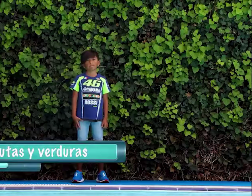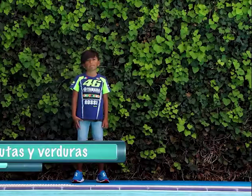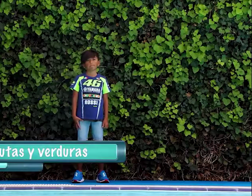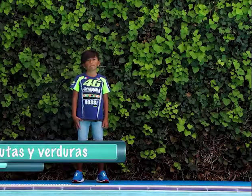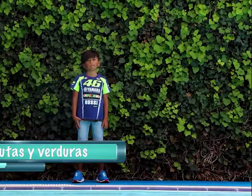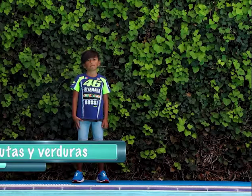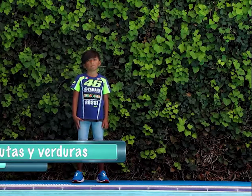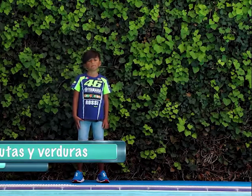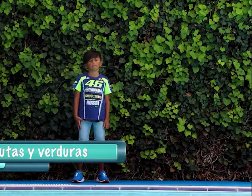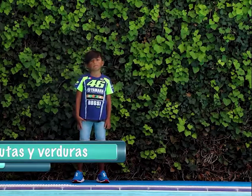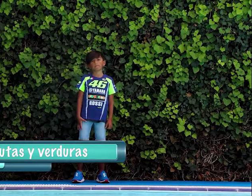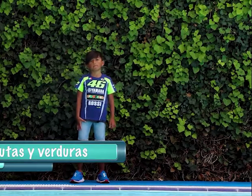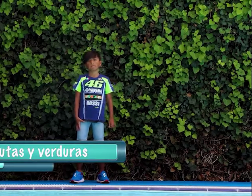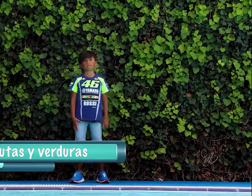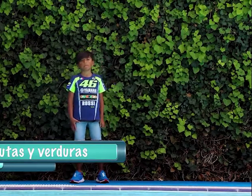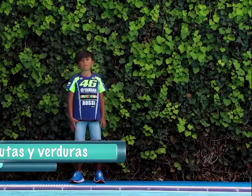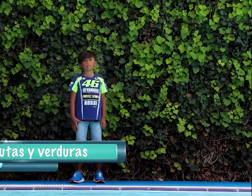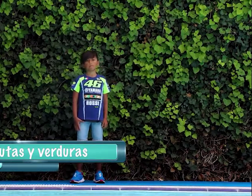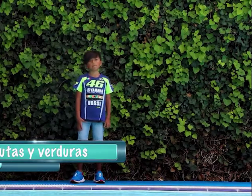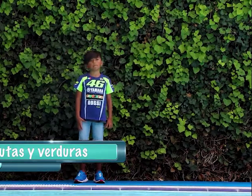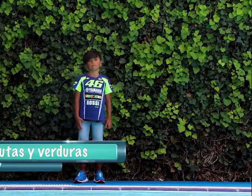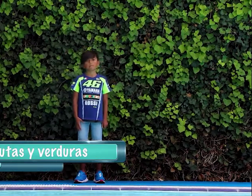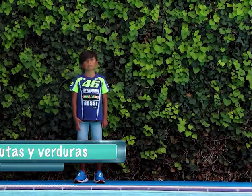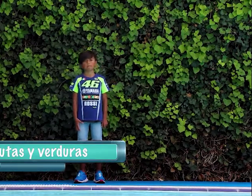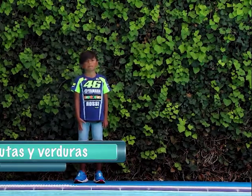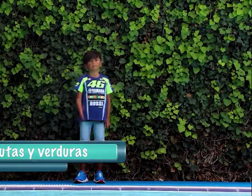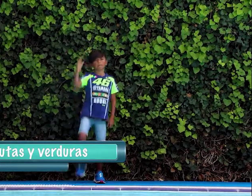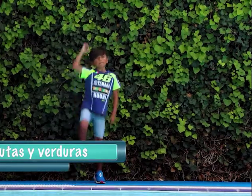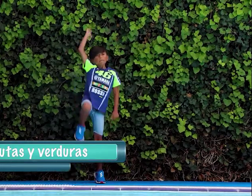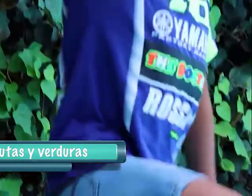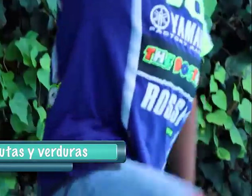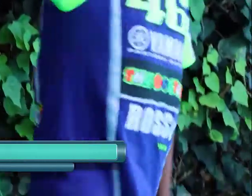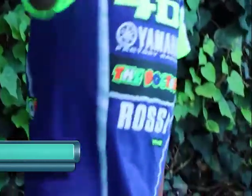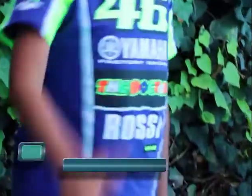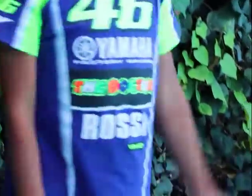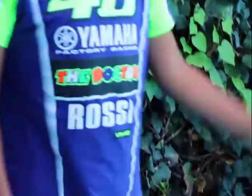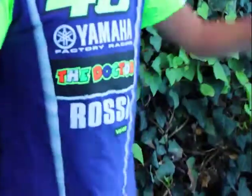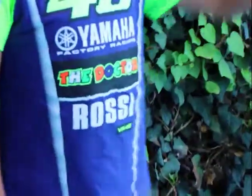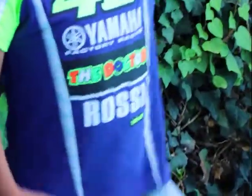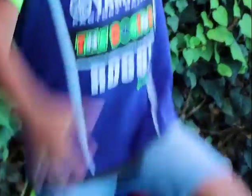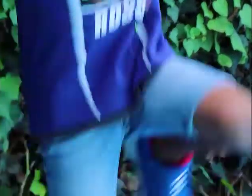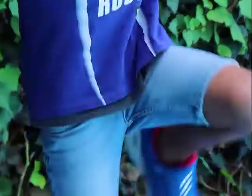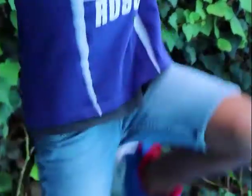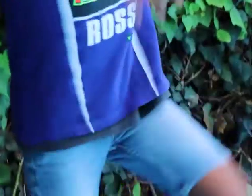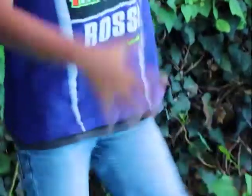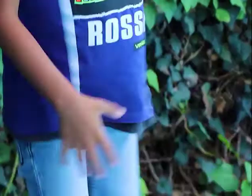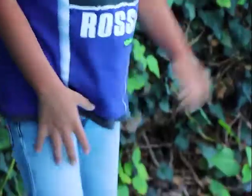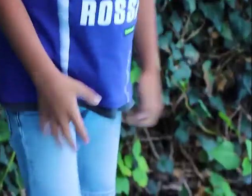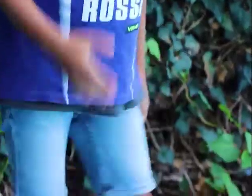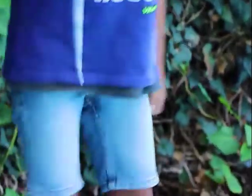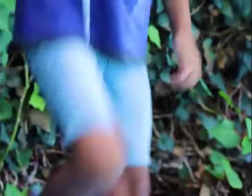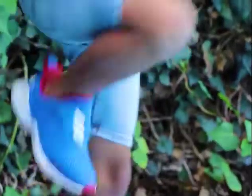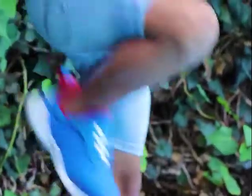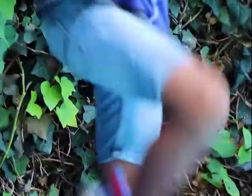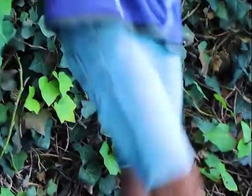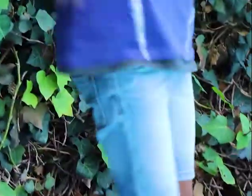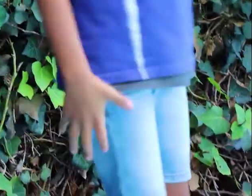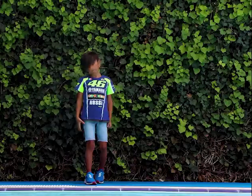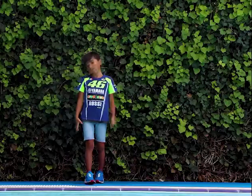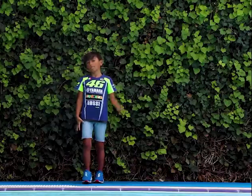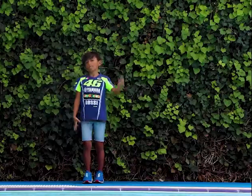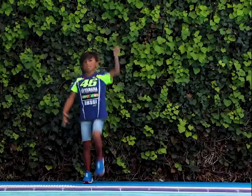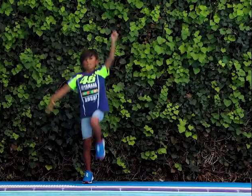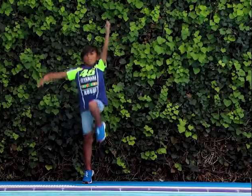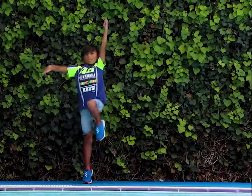Nos ponemos en posición y elevamos rodilla derecha, mano derecha. Muy bien. Izquierda. Muy